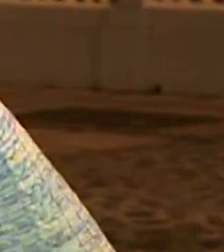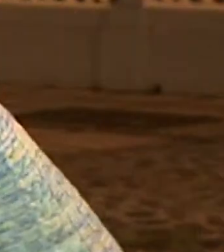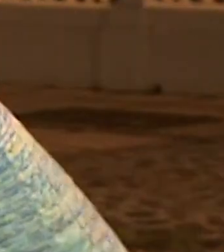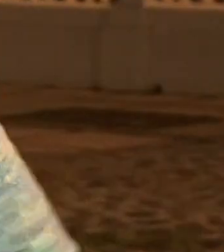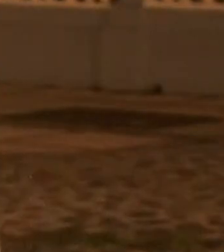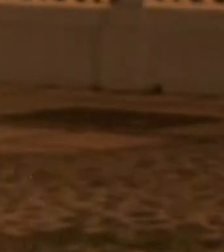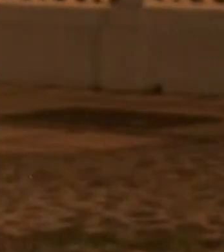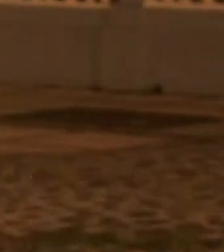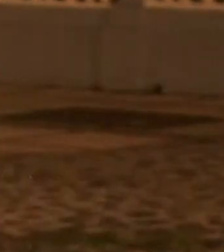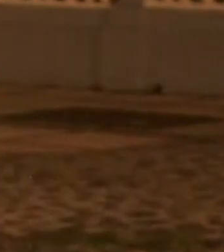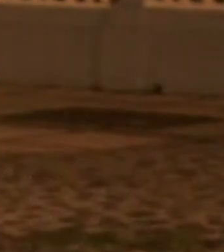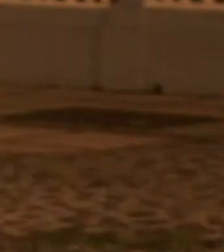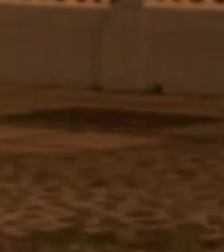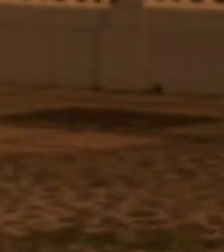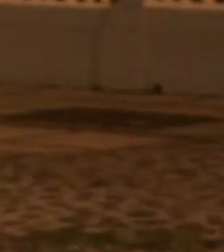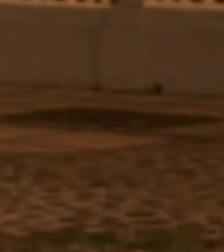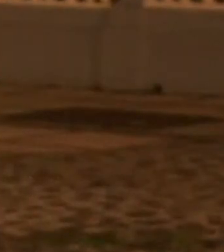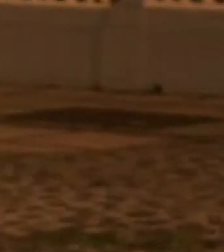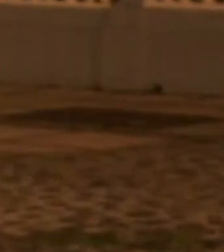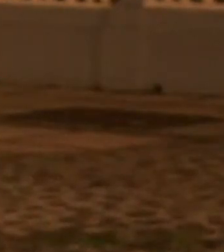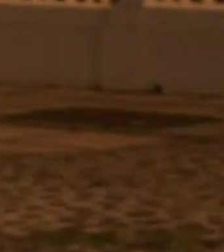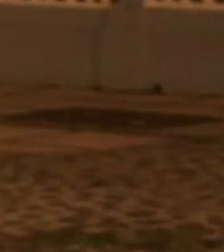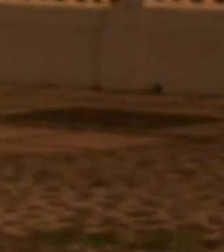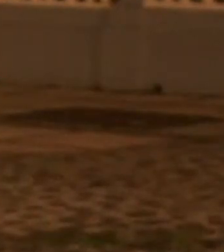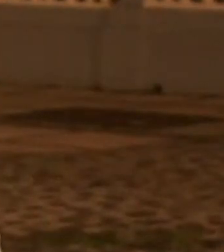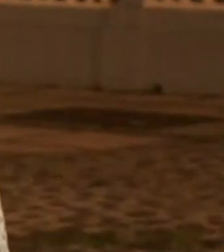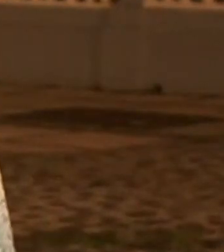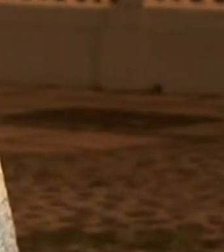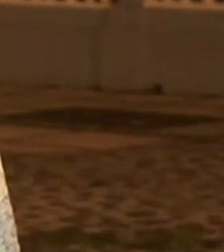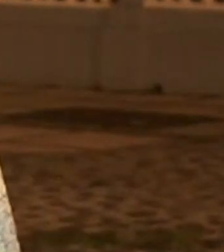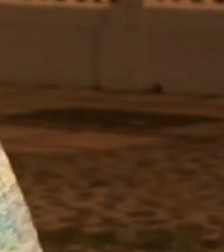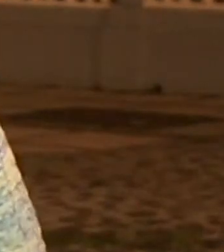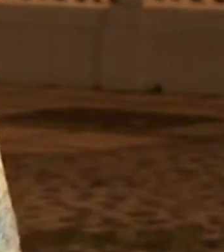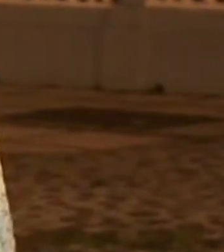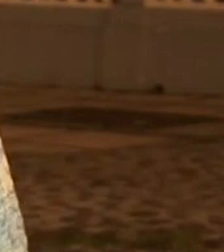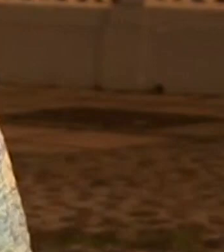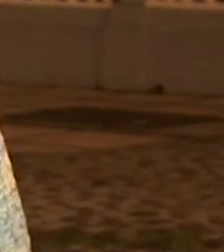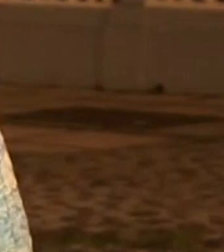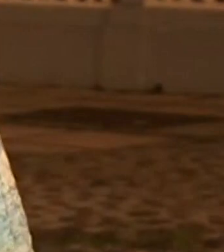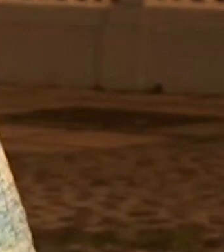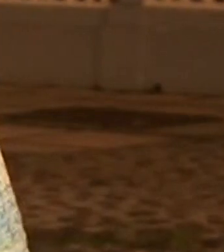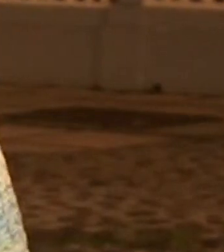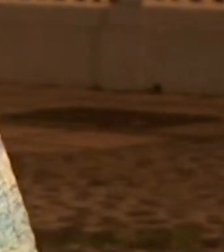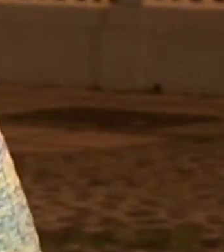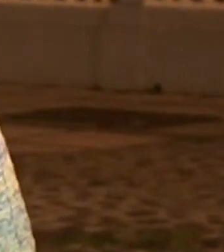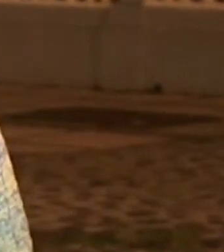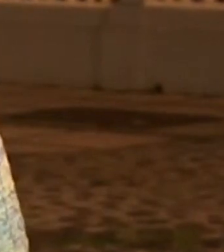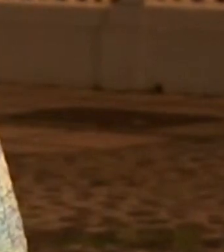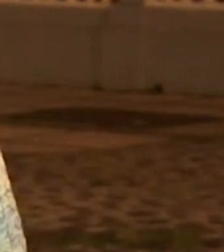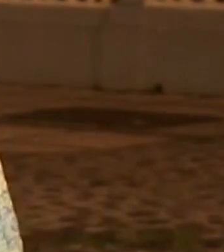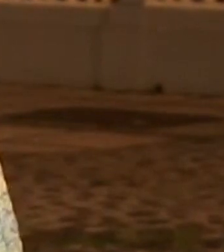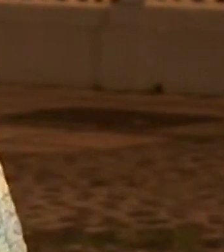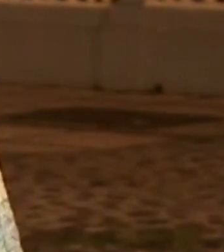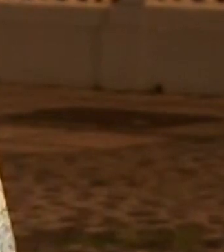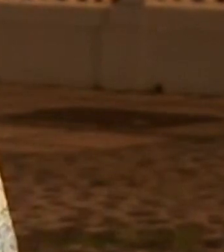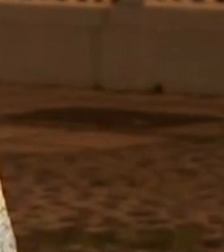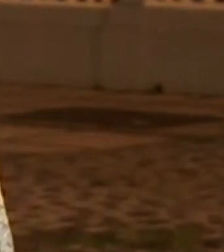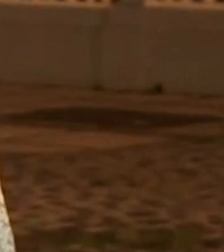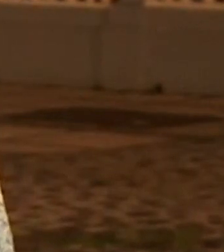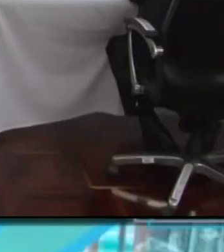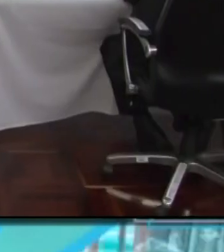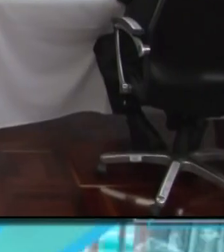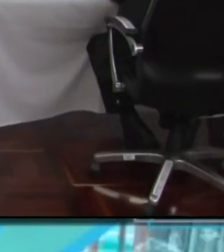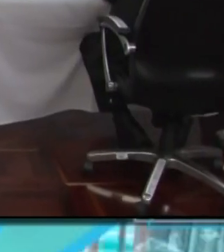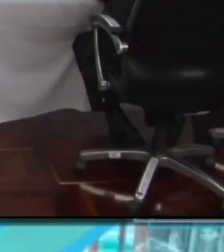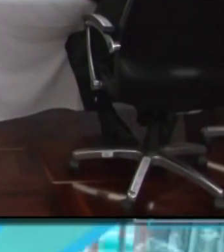Hola, ¿qué tal? Muy buenas noches. Una moción que pretendía solicitarle a la Sala Constitucional postergar la entrada en vigor del matrimonio igualitario por 18